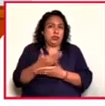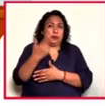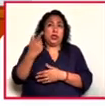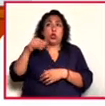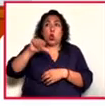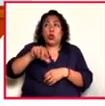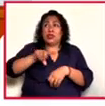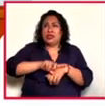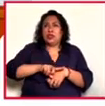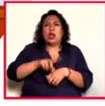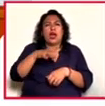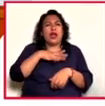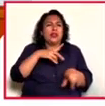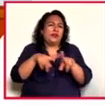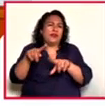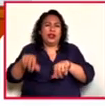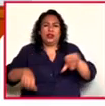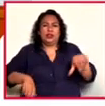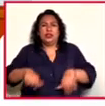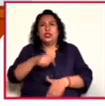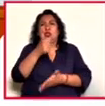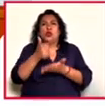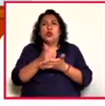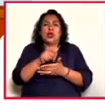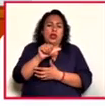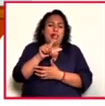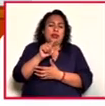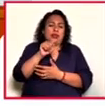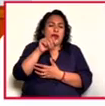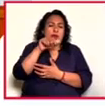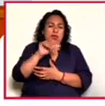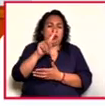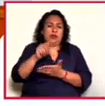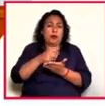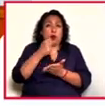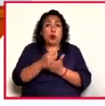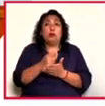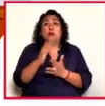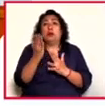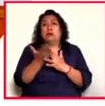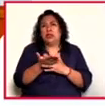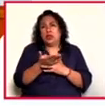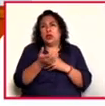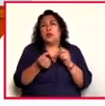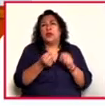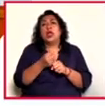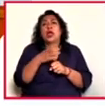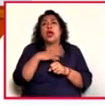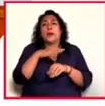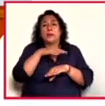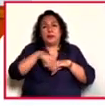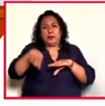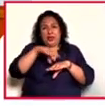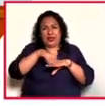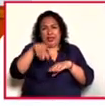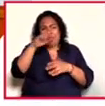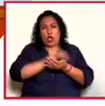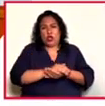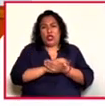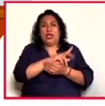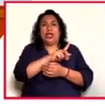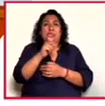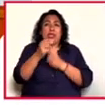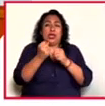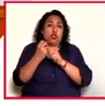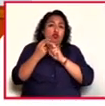se llevaron a cabo eventos en Ciudad Altamira, Tamaulipas. A mediados del año se imprimirá el billete de lotería 100 años de Cuco Sánchez, y en